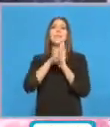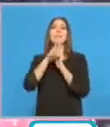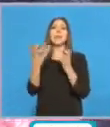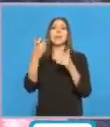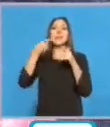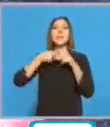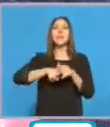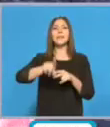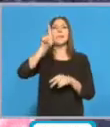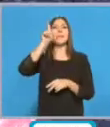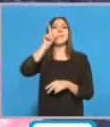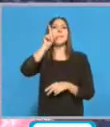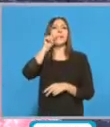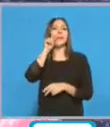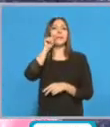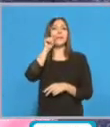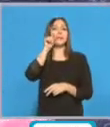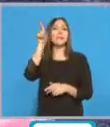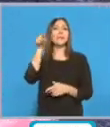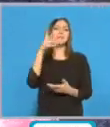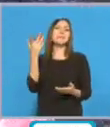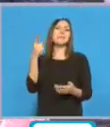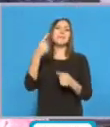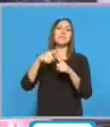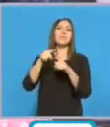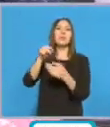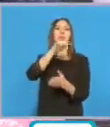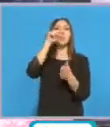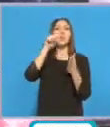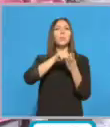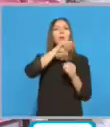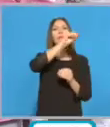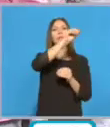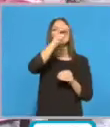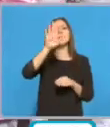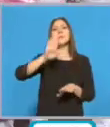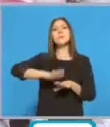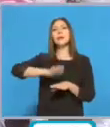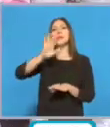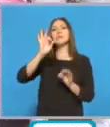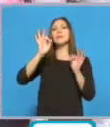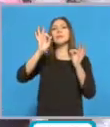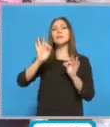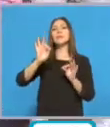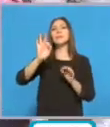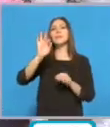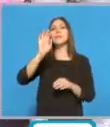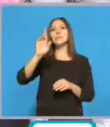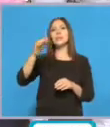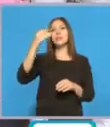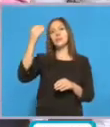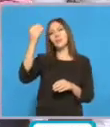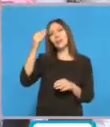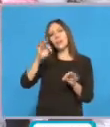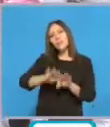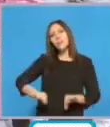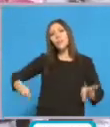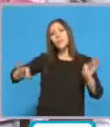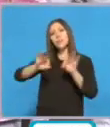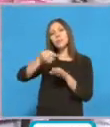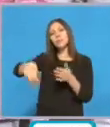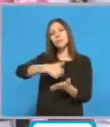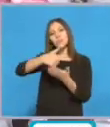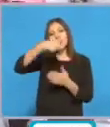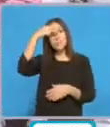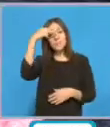los pues, monumentos o locaciones más emblemáticas de Más aquí representativos de la Ciudad de representativas, México. sí, perdón, de aquí de la Ciudad de